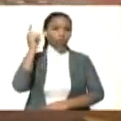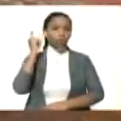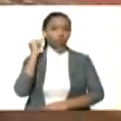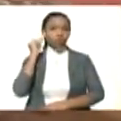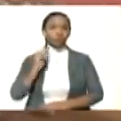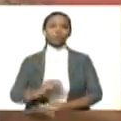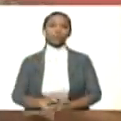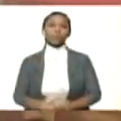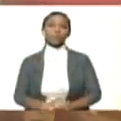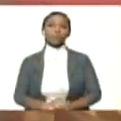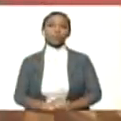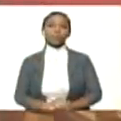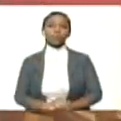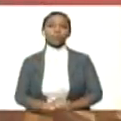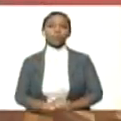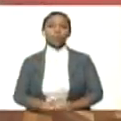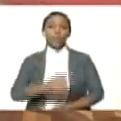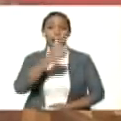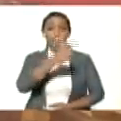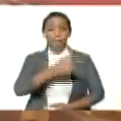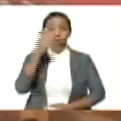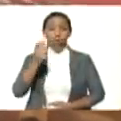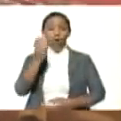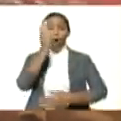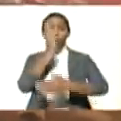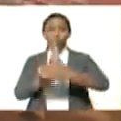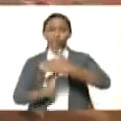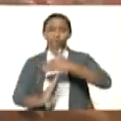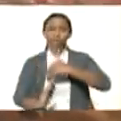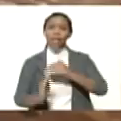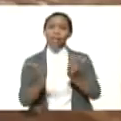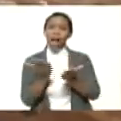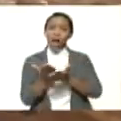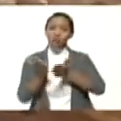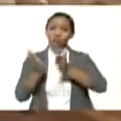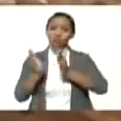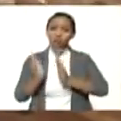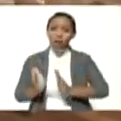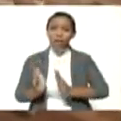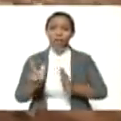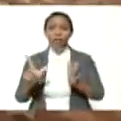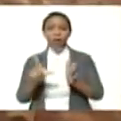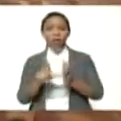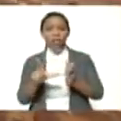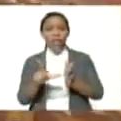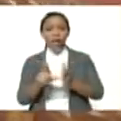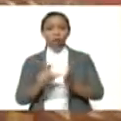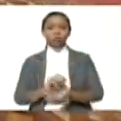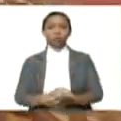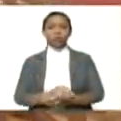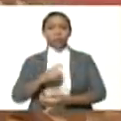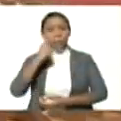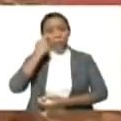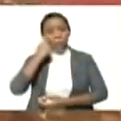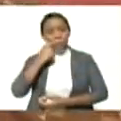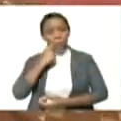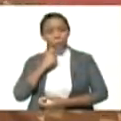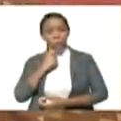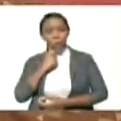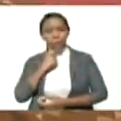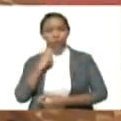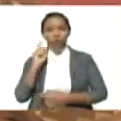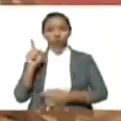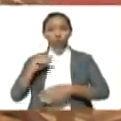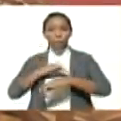maestras, la gente humilde de las escuelas y de los liceos, llorar por